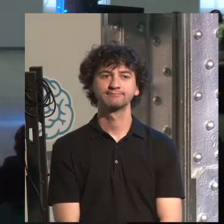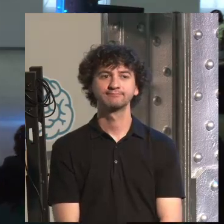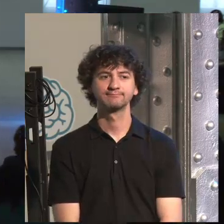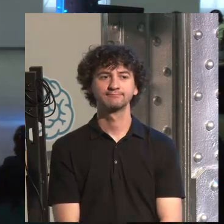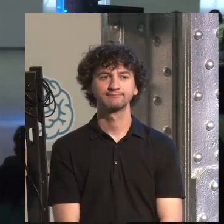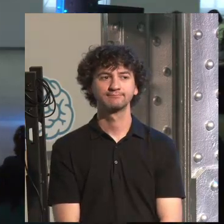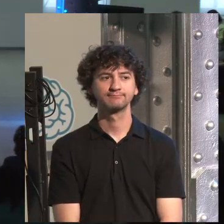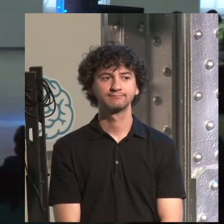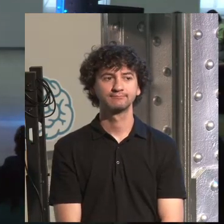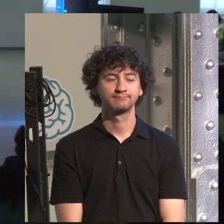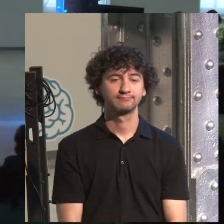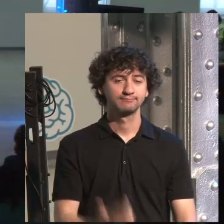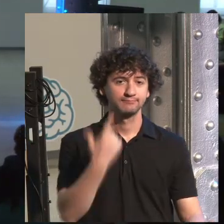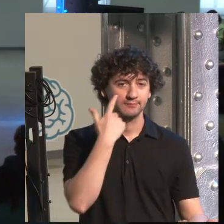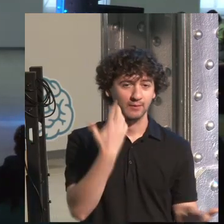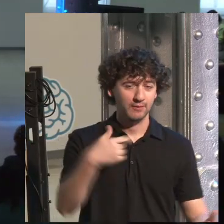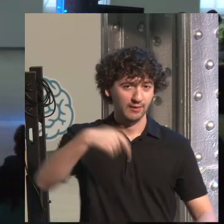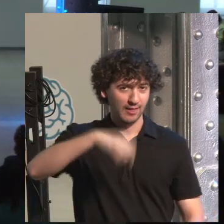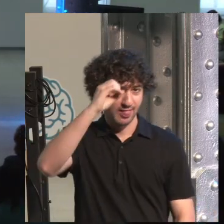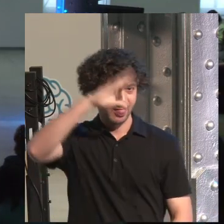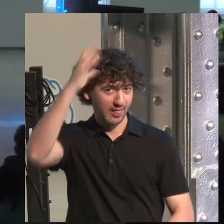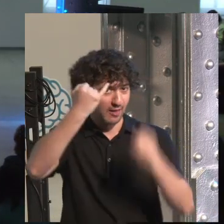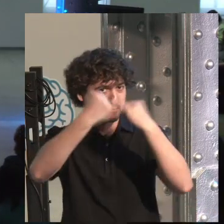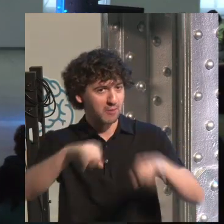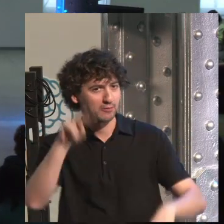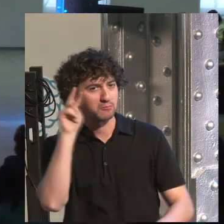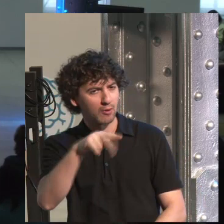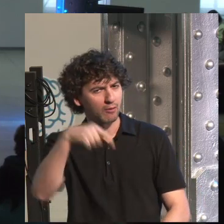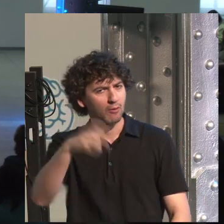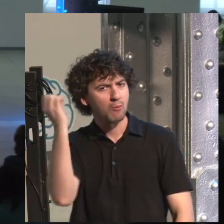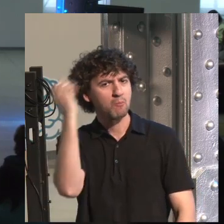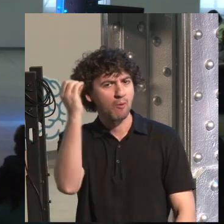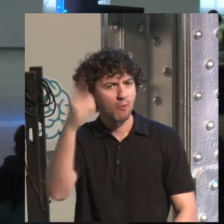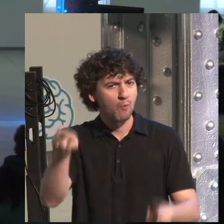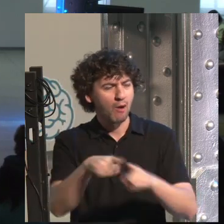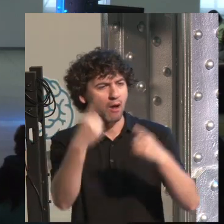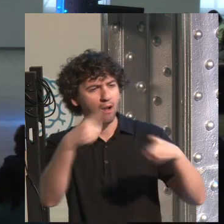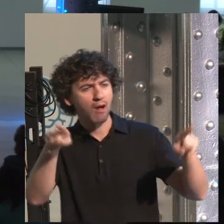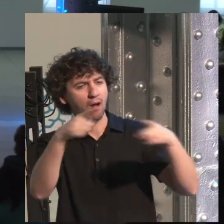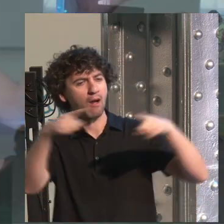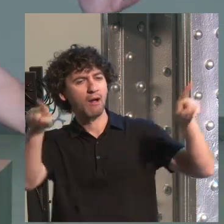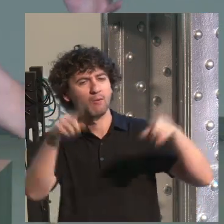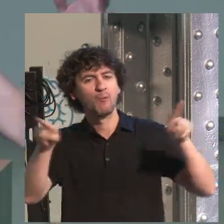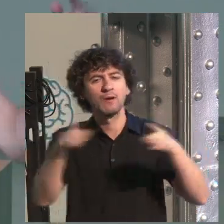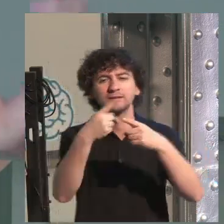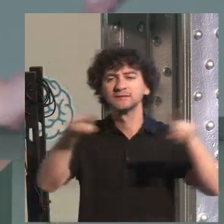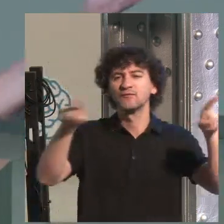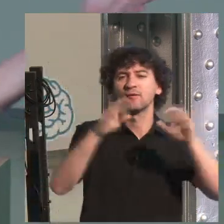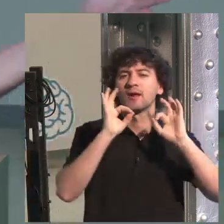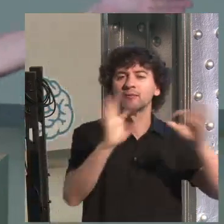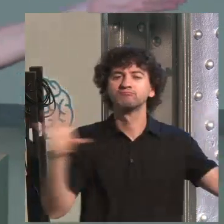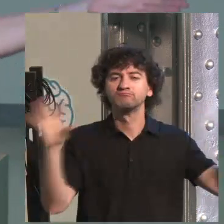En esta caja de sorpresas que es la Thinking Party nos encontramos con esta especie de ponencia cantada, esta sinfonía de la ciencia dedicada al